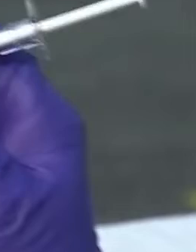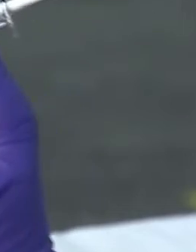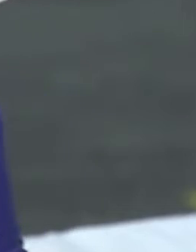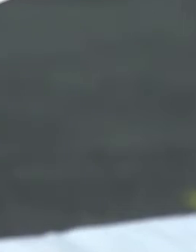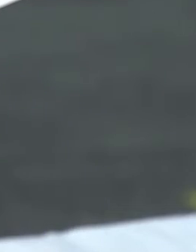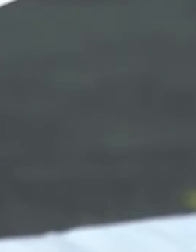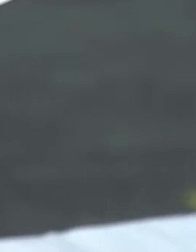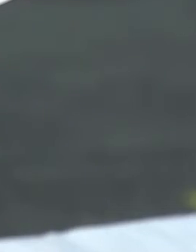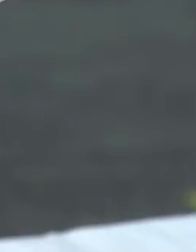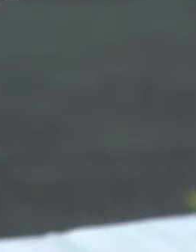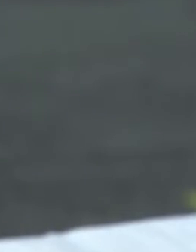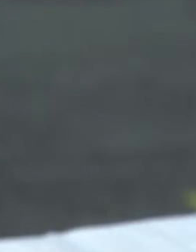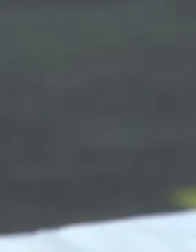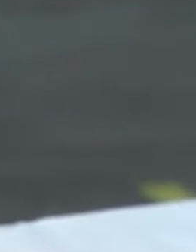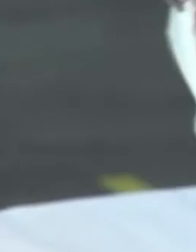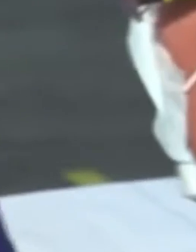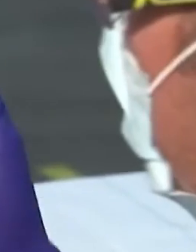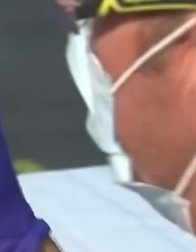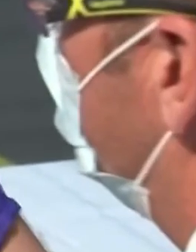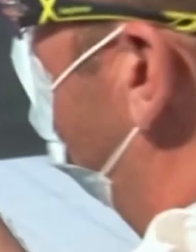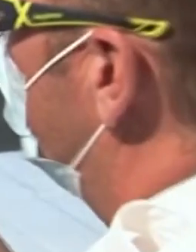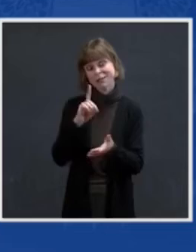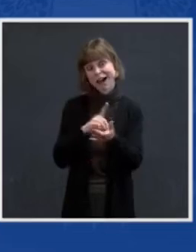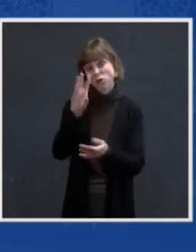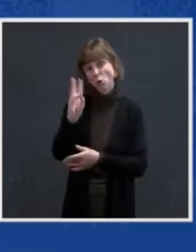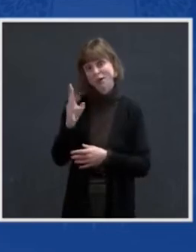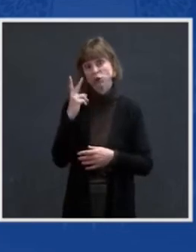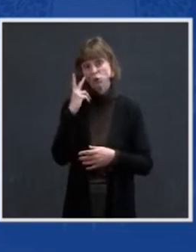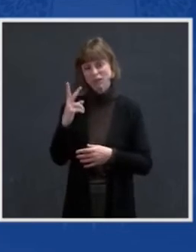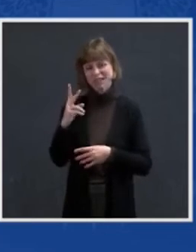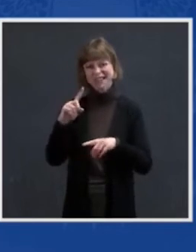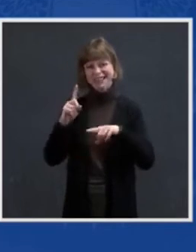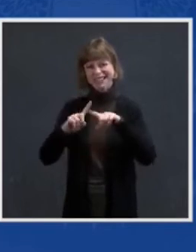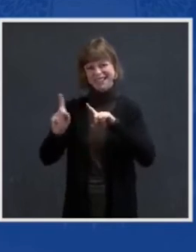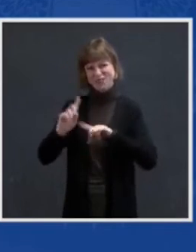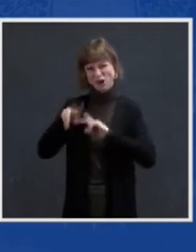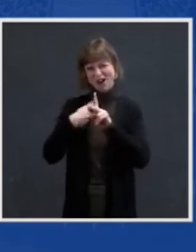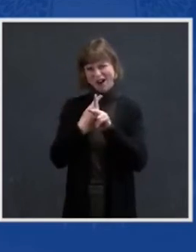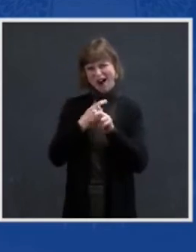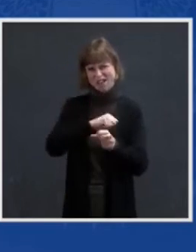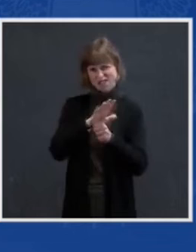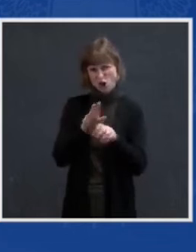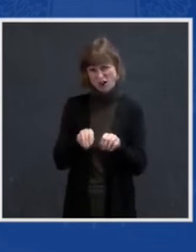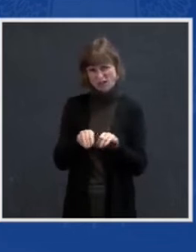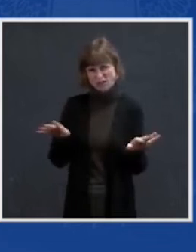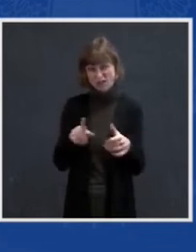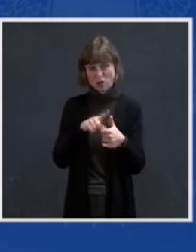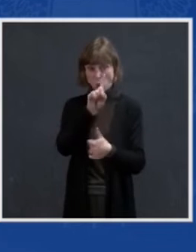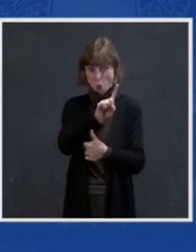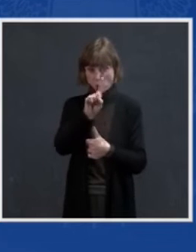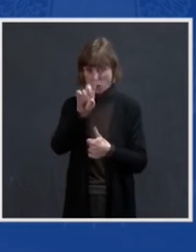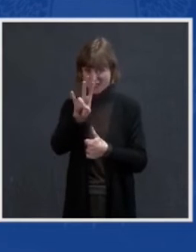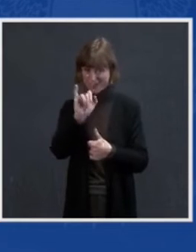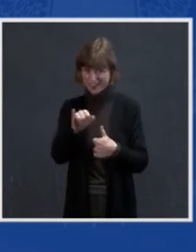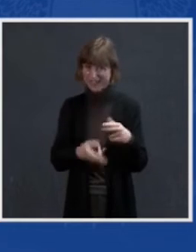deben ser contenidas con fórmulas de vacunas modificadas tenemos el 117 está aumentando en su